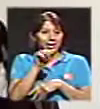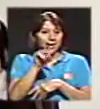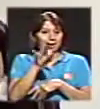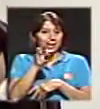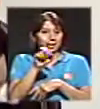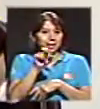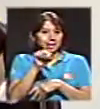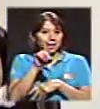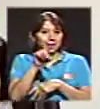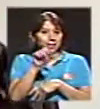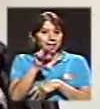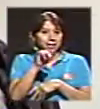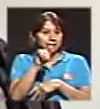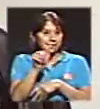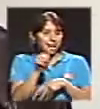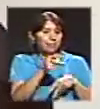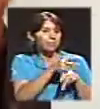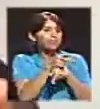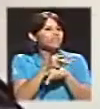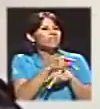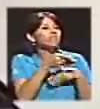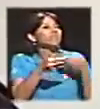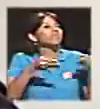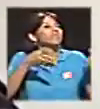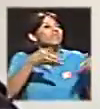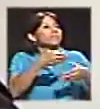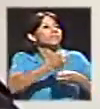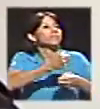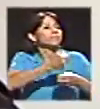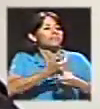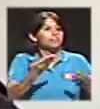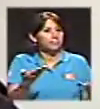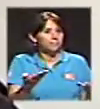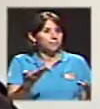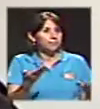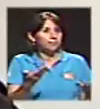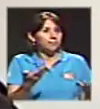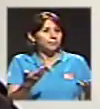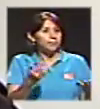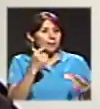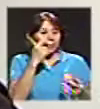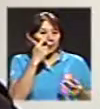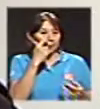a la que esta nueva superintendencia está abocada, y en este caso, toda a,